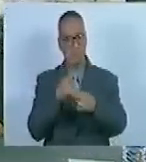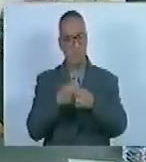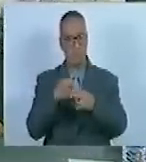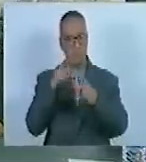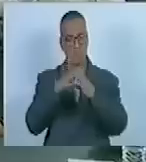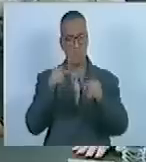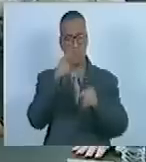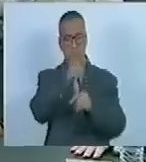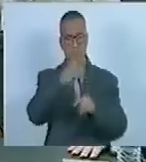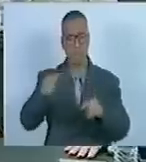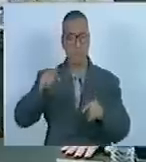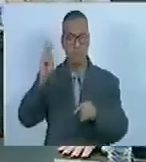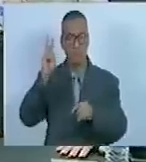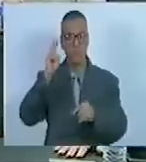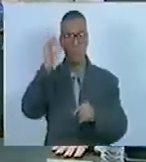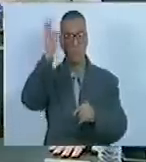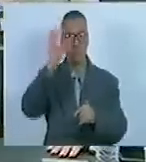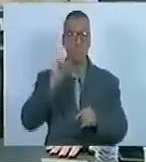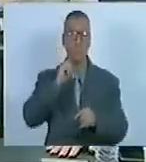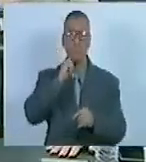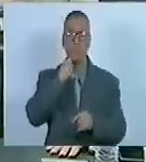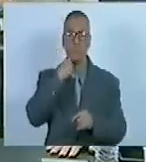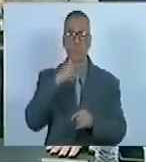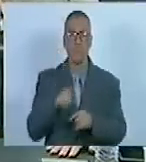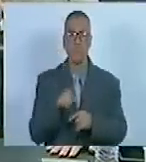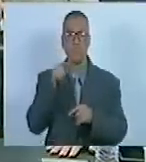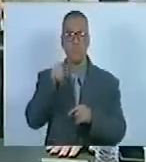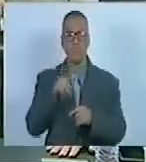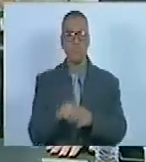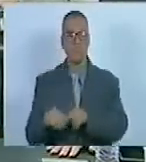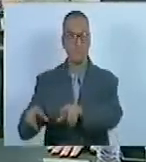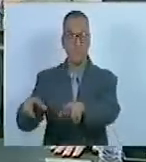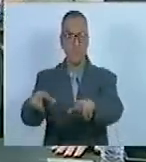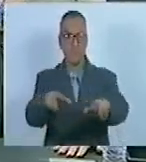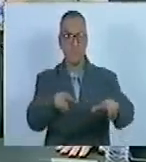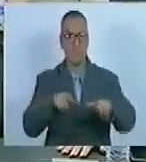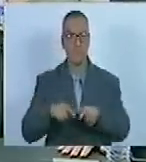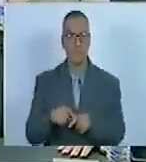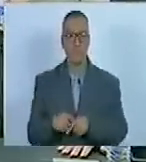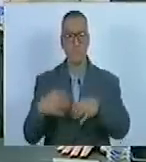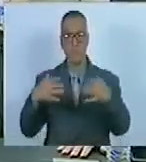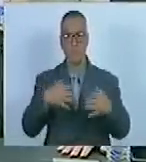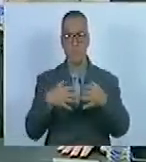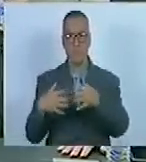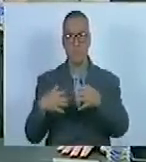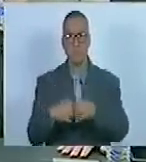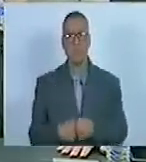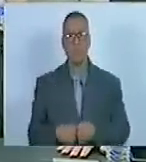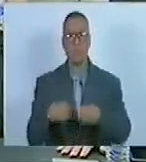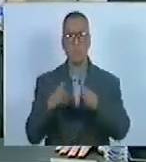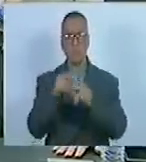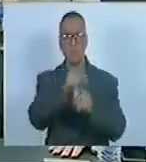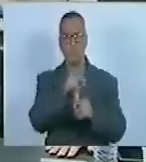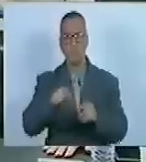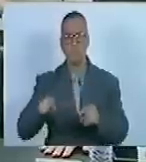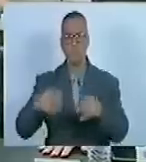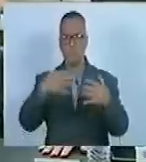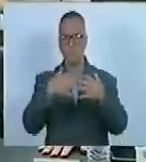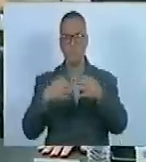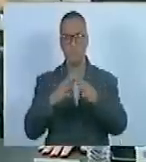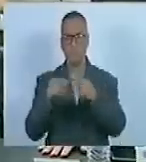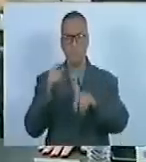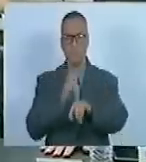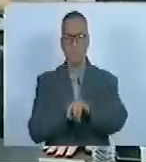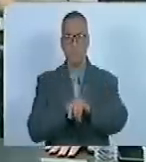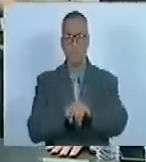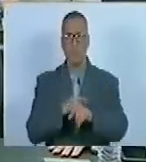Federación Rusa, la Federación de Rusia, en ese escenario, una guerra civil. En ese